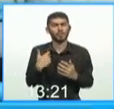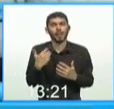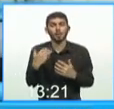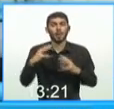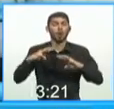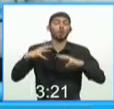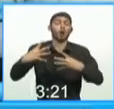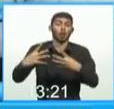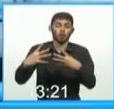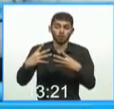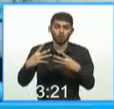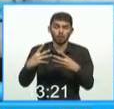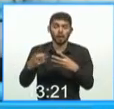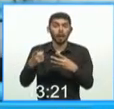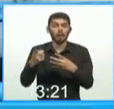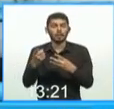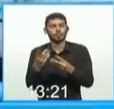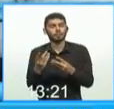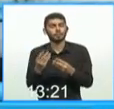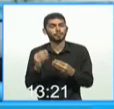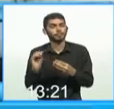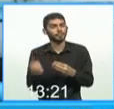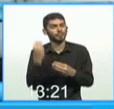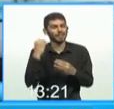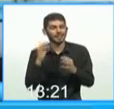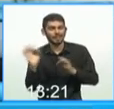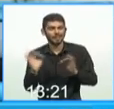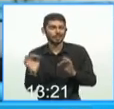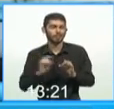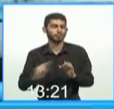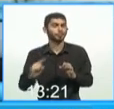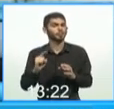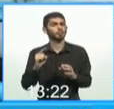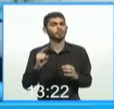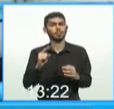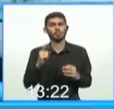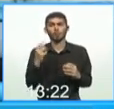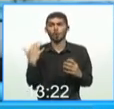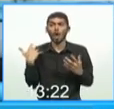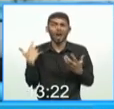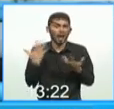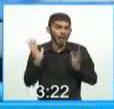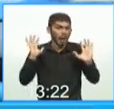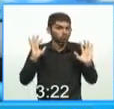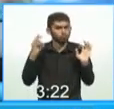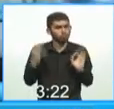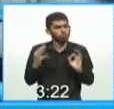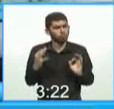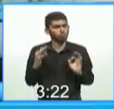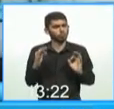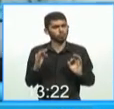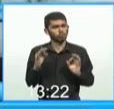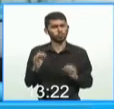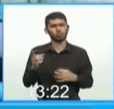cuartos de final que se nos escapó ahí apenas por por unos detalles pero el balance general es muy bueno el equipo